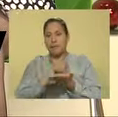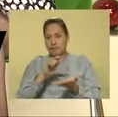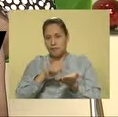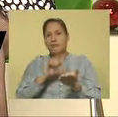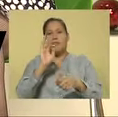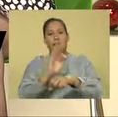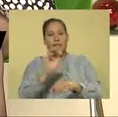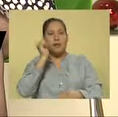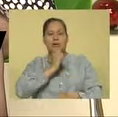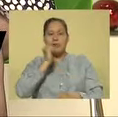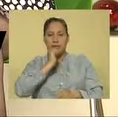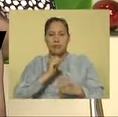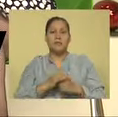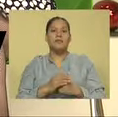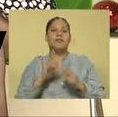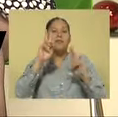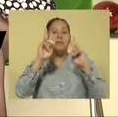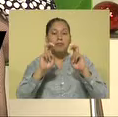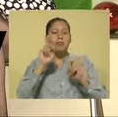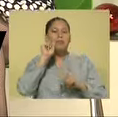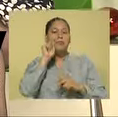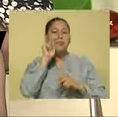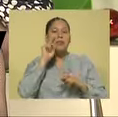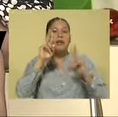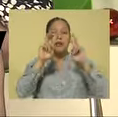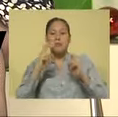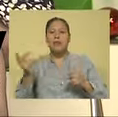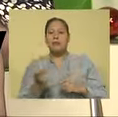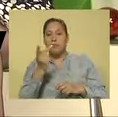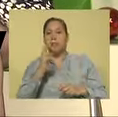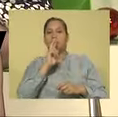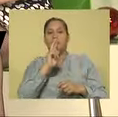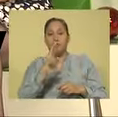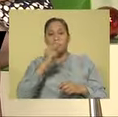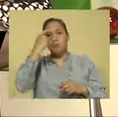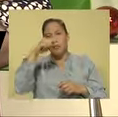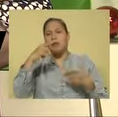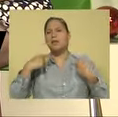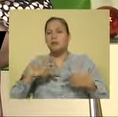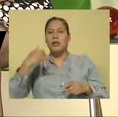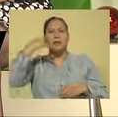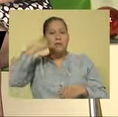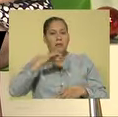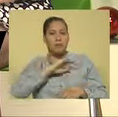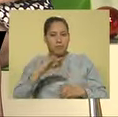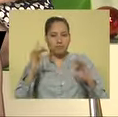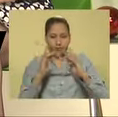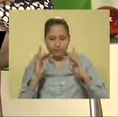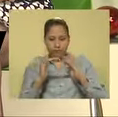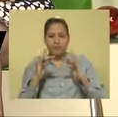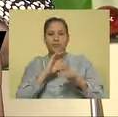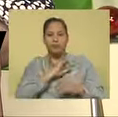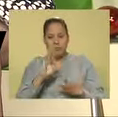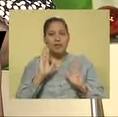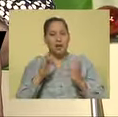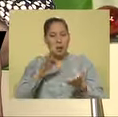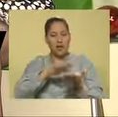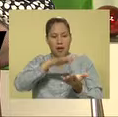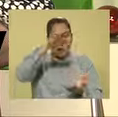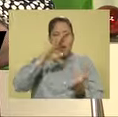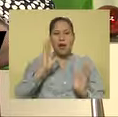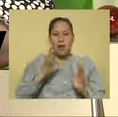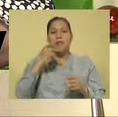está de su lado y los protege y bueno el tema de mañana va a ser la sección de preguntas y respuestas para que la gente nos llame ya tenemos muy bien pero síganos